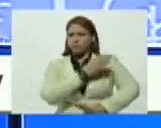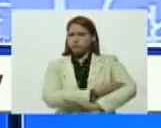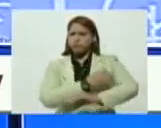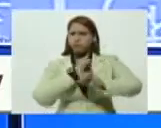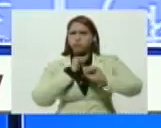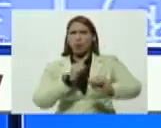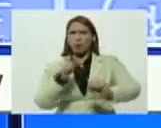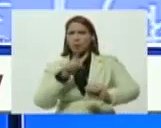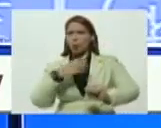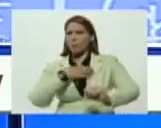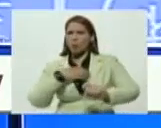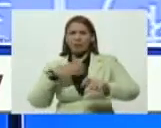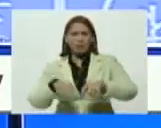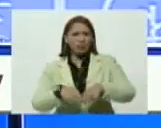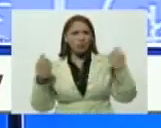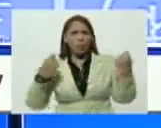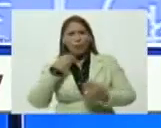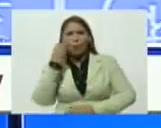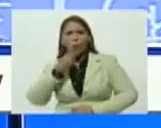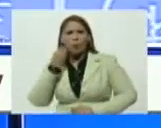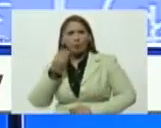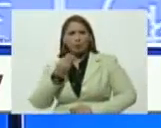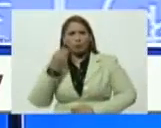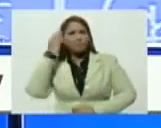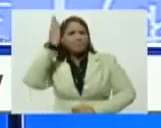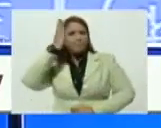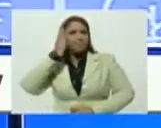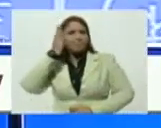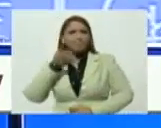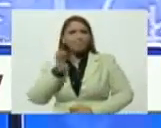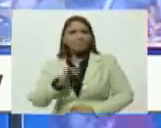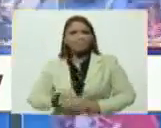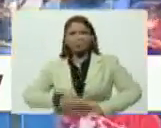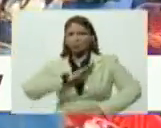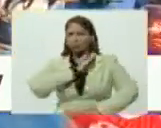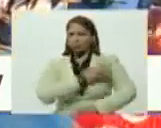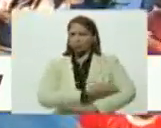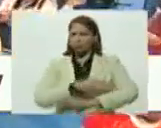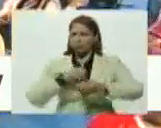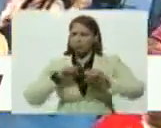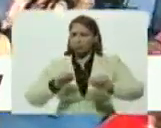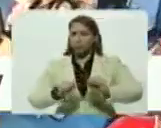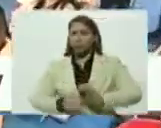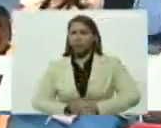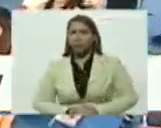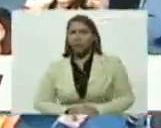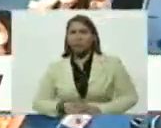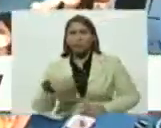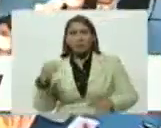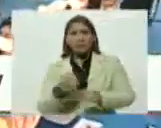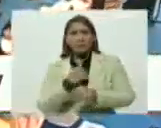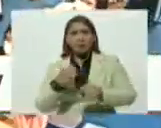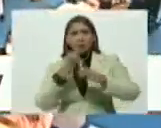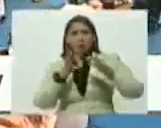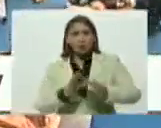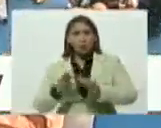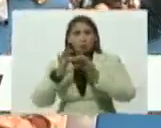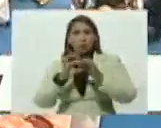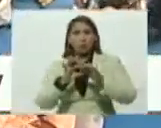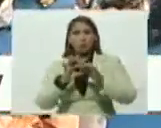indestructible porque tiene su juventud consciente, empoderada, trabajando, unida.